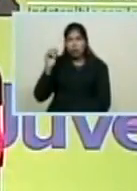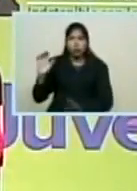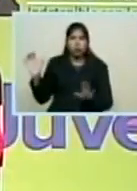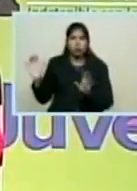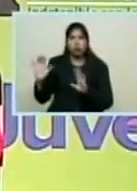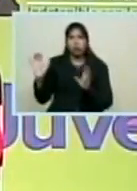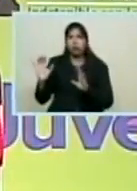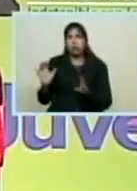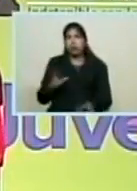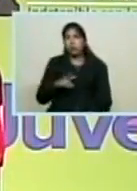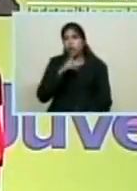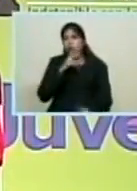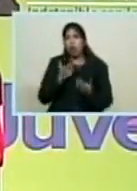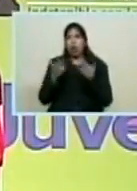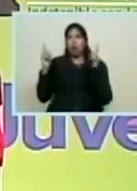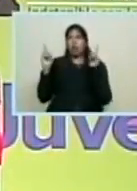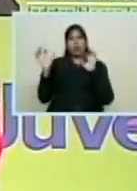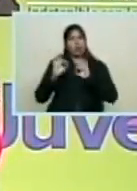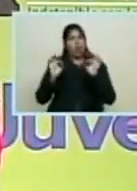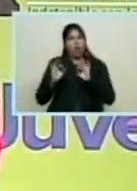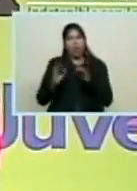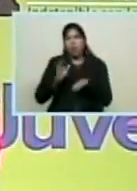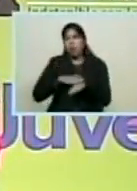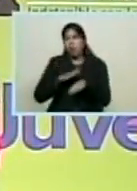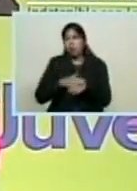matar un tigrito o varios tigritos,